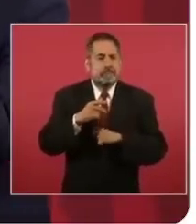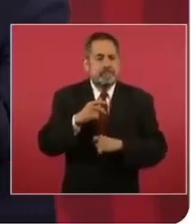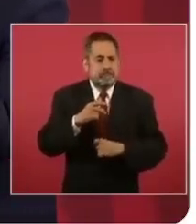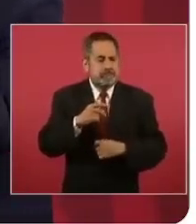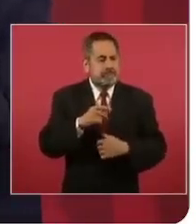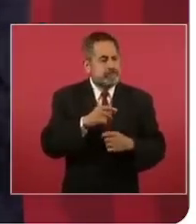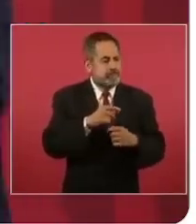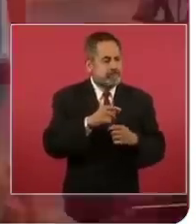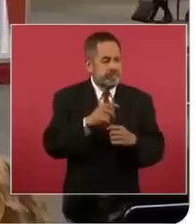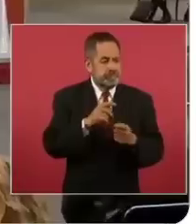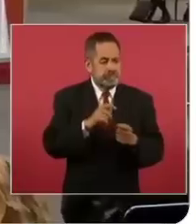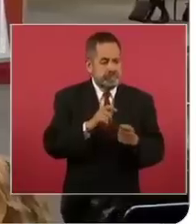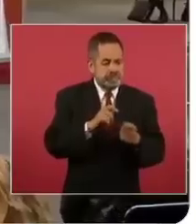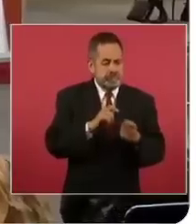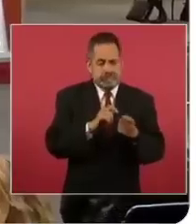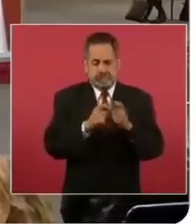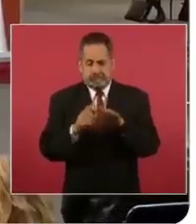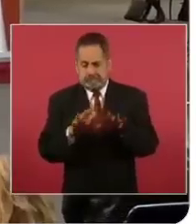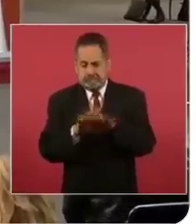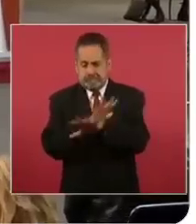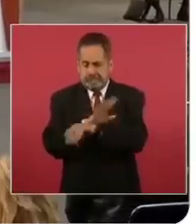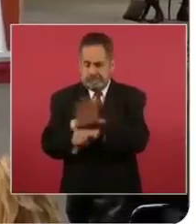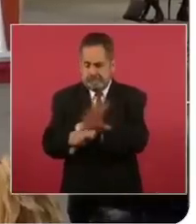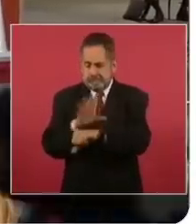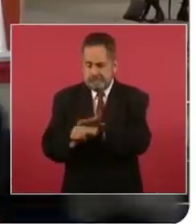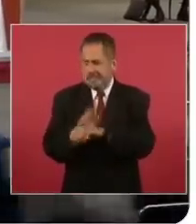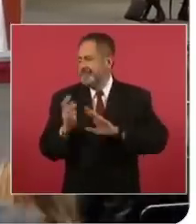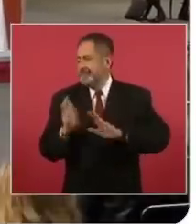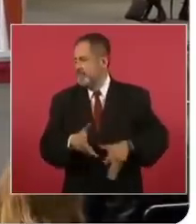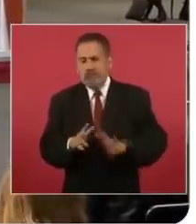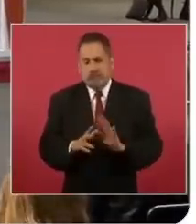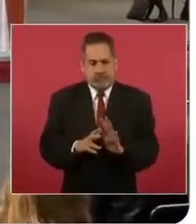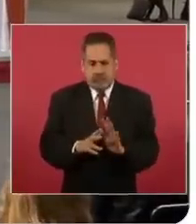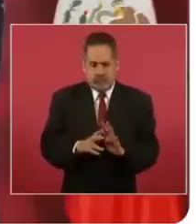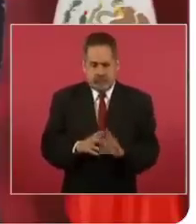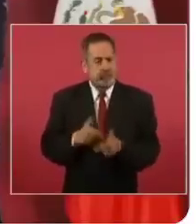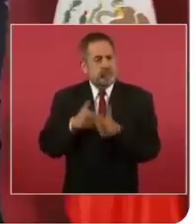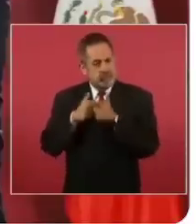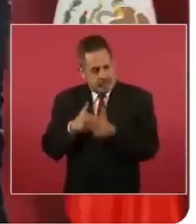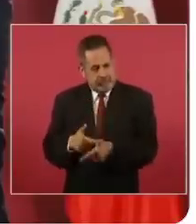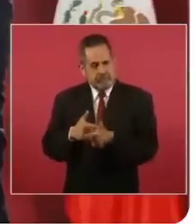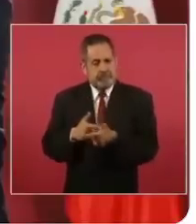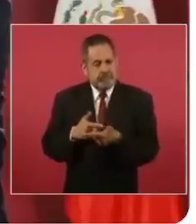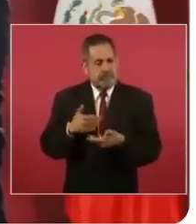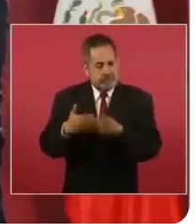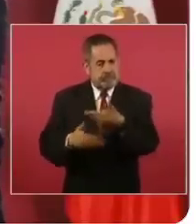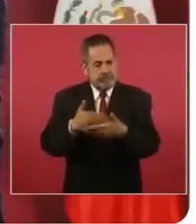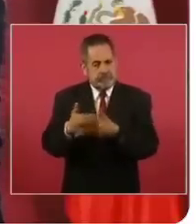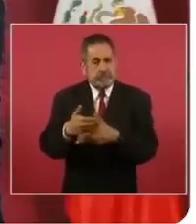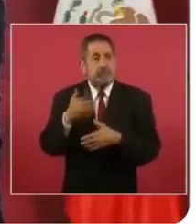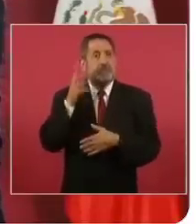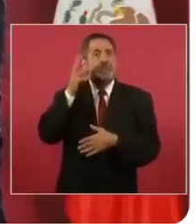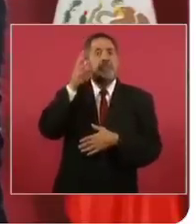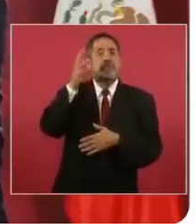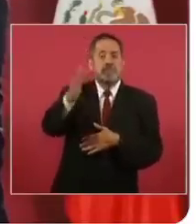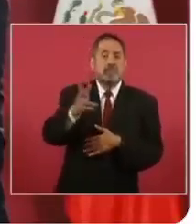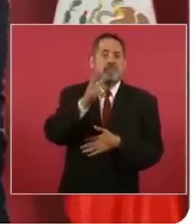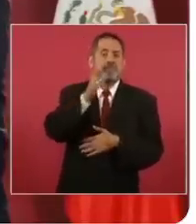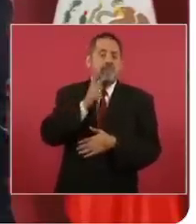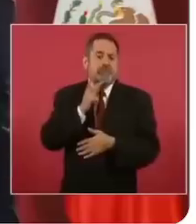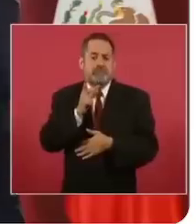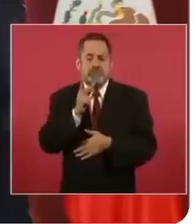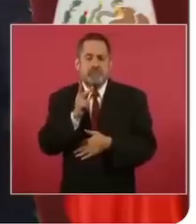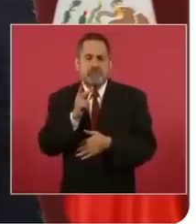energética para no seguir dependiendo del petróleo tenemos que